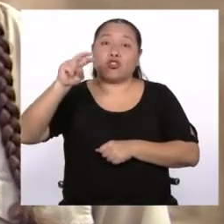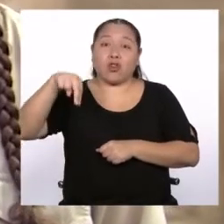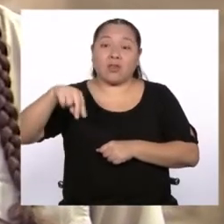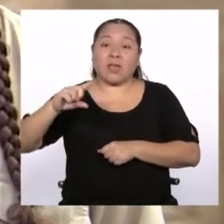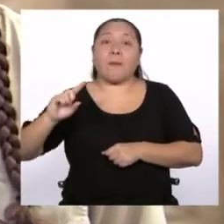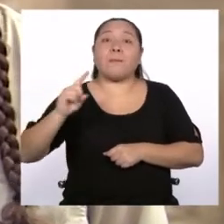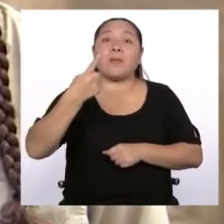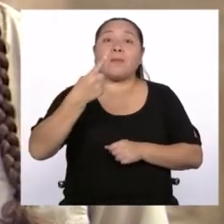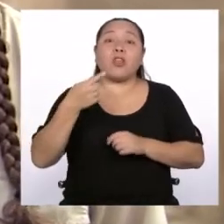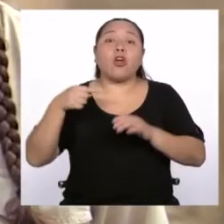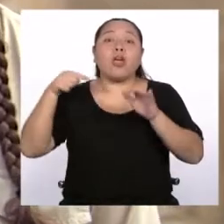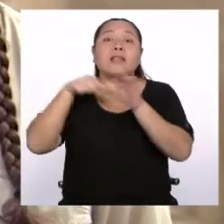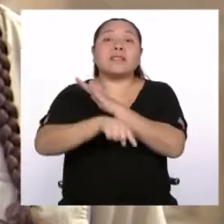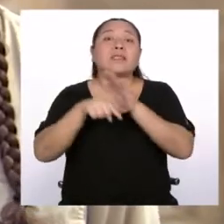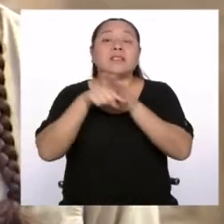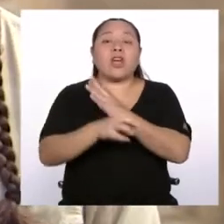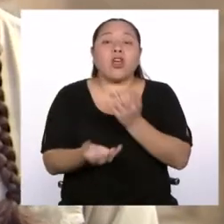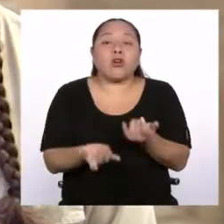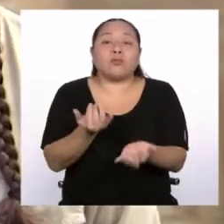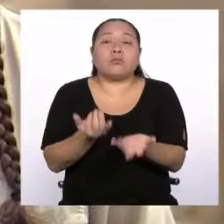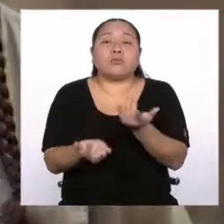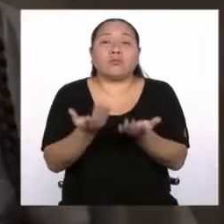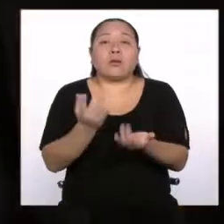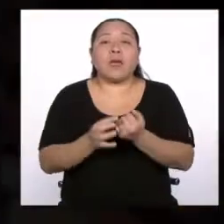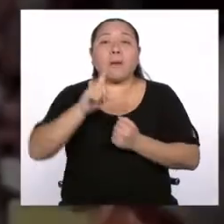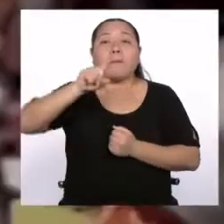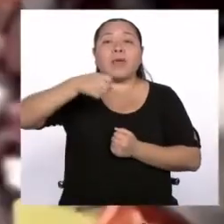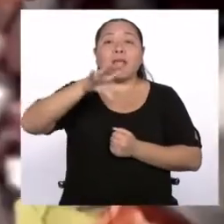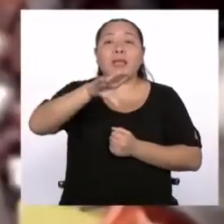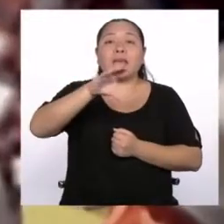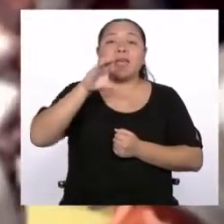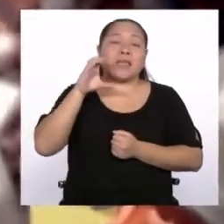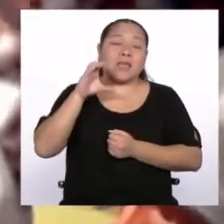¿no? Un 15 de noviembre de 1573.